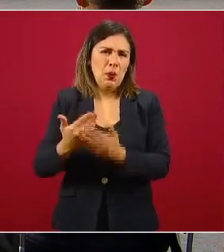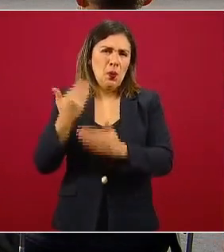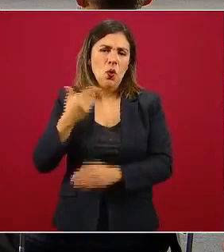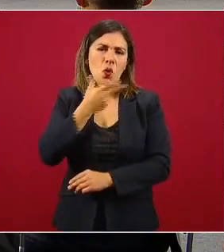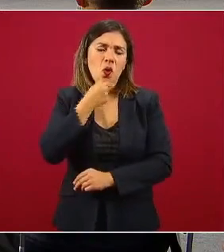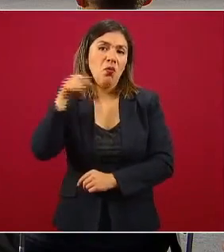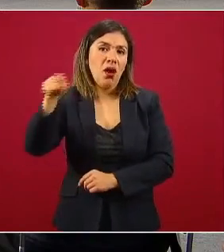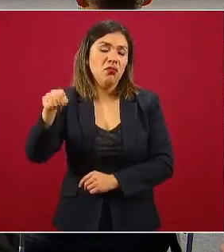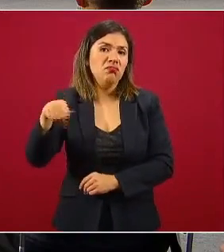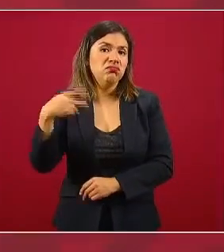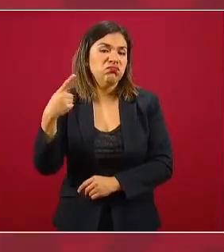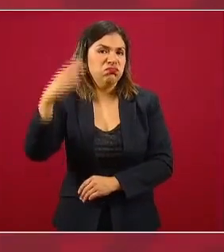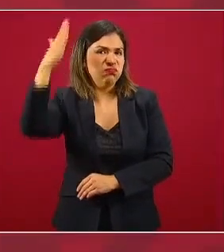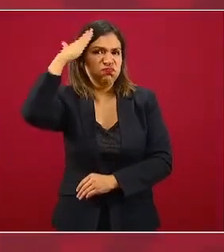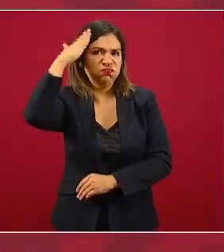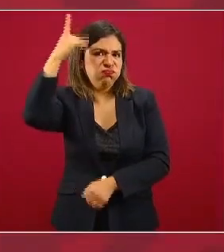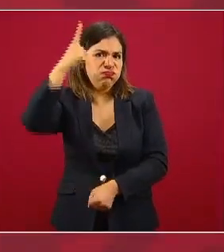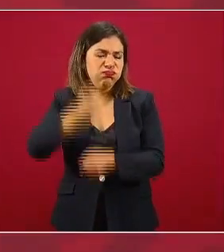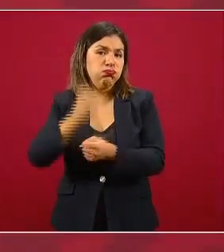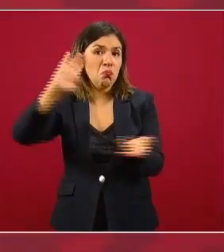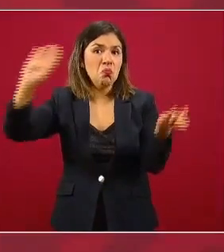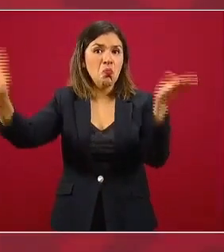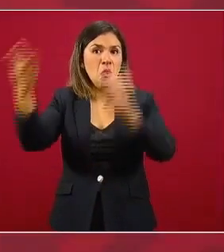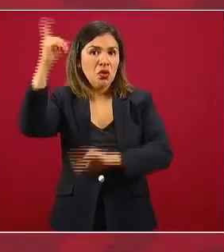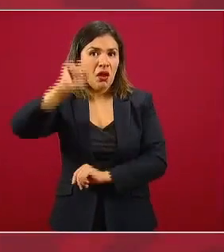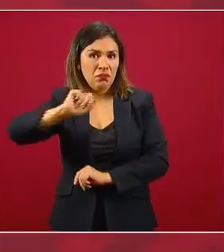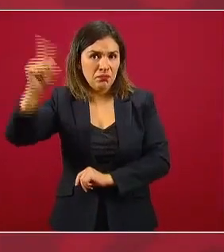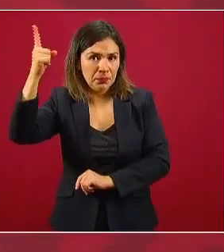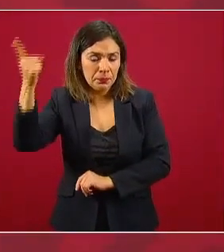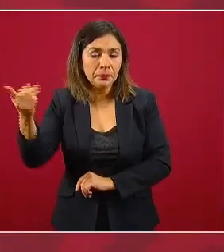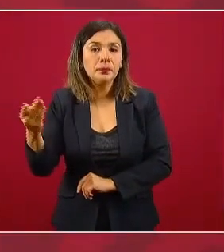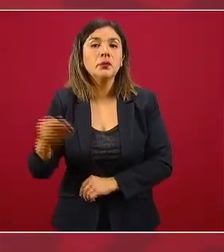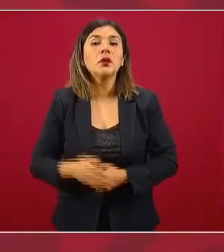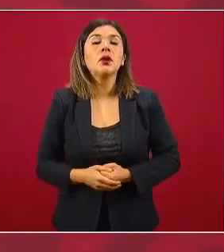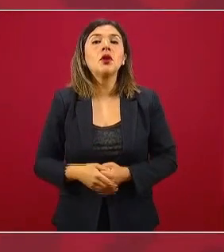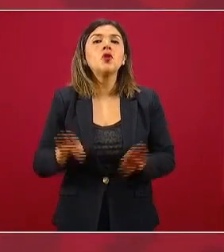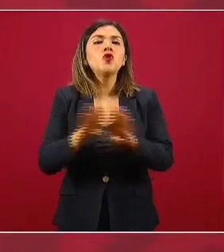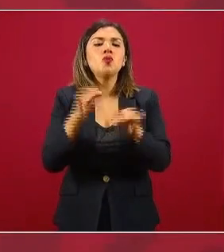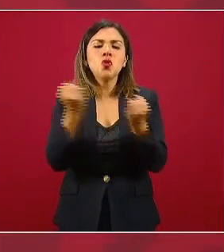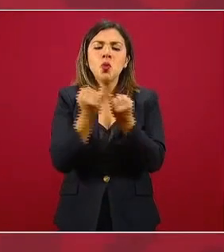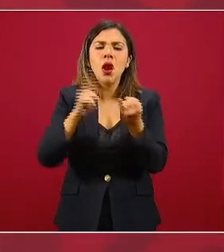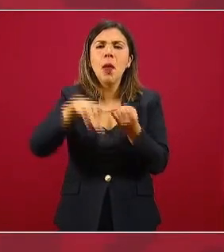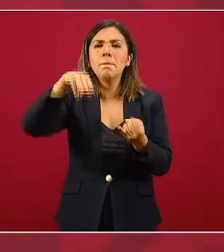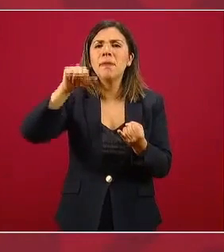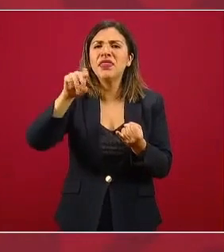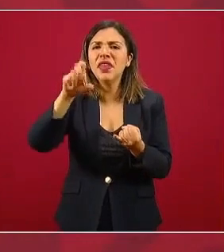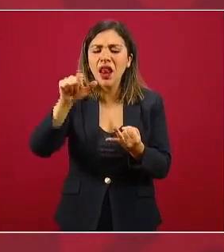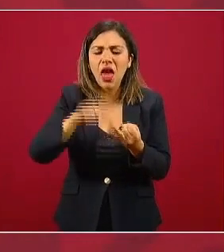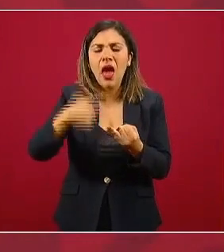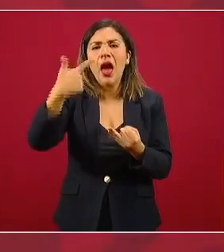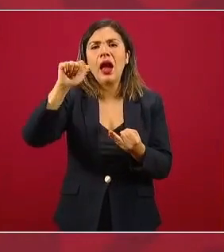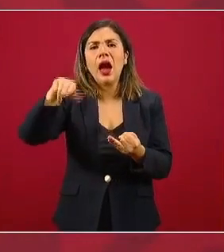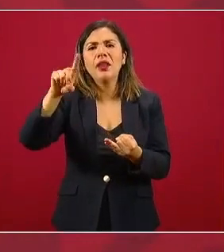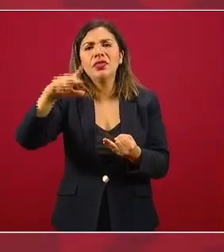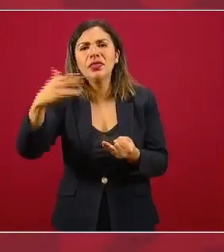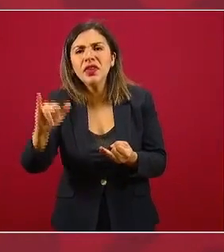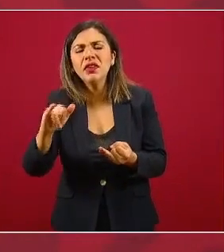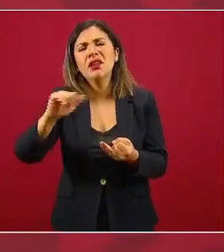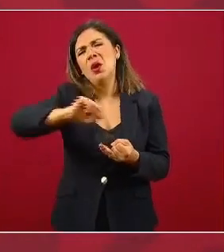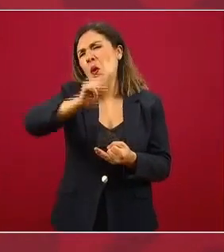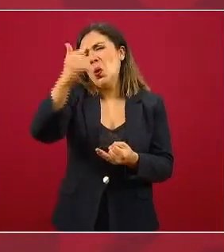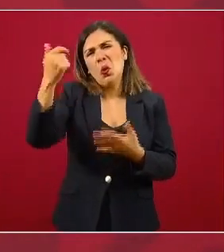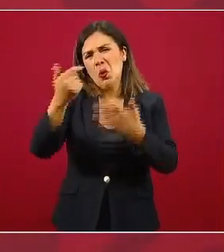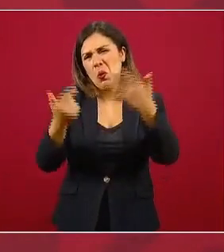un gran dirigente mundial, como Mandela, como Gandhi, como